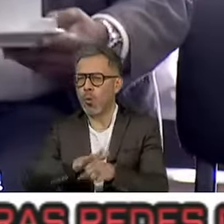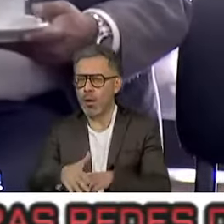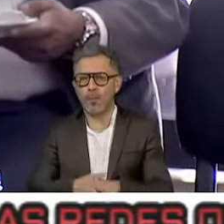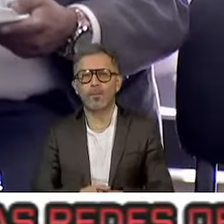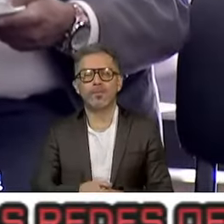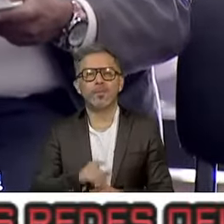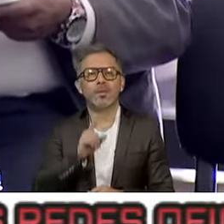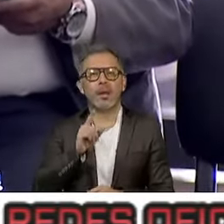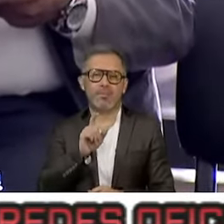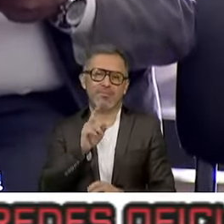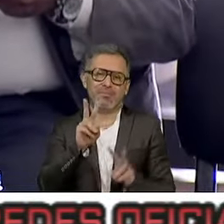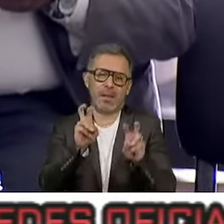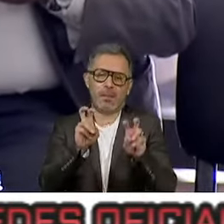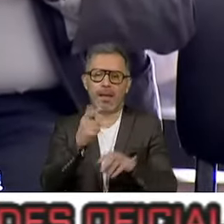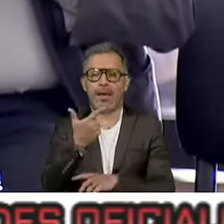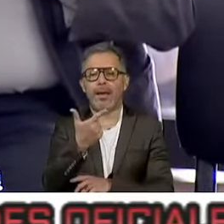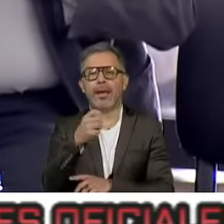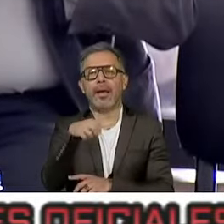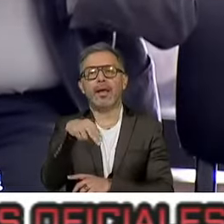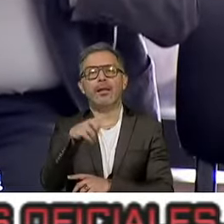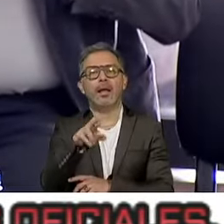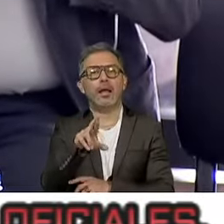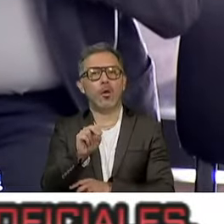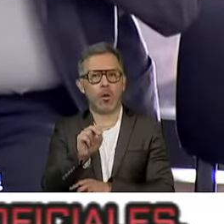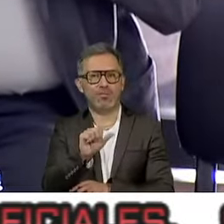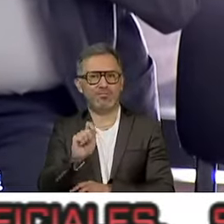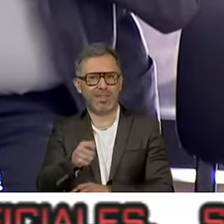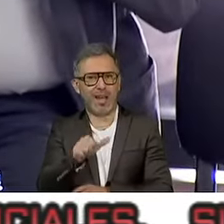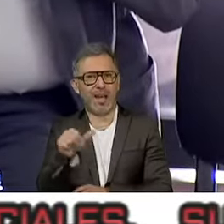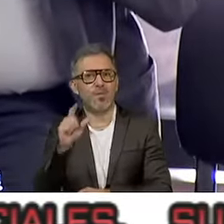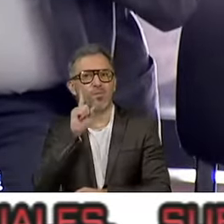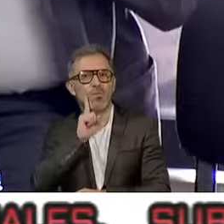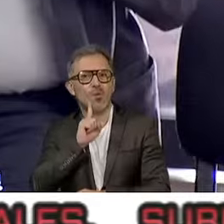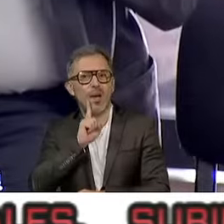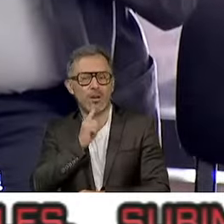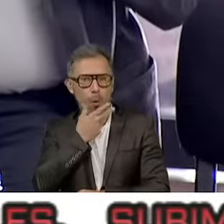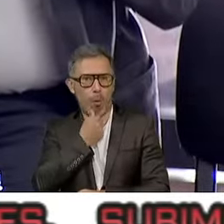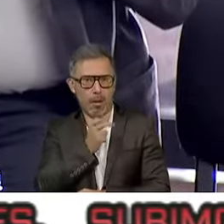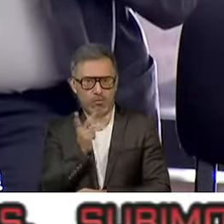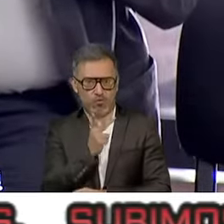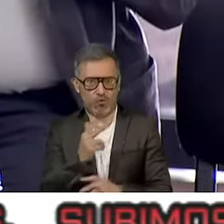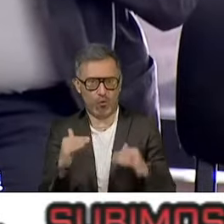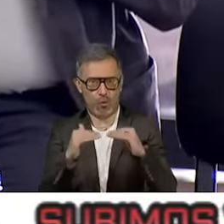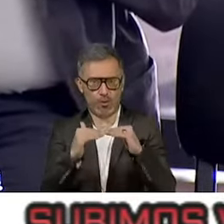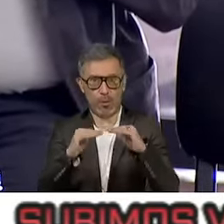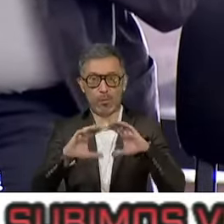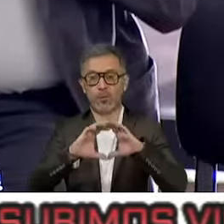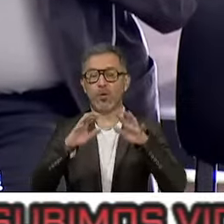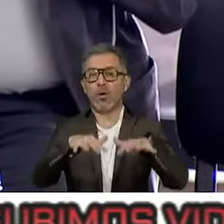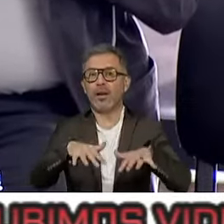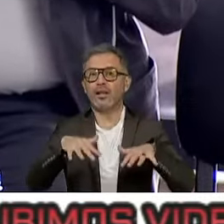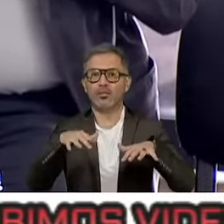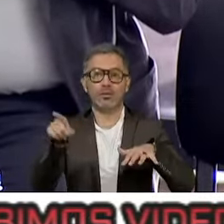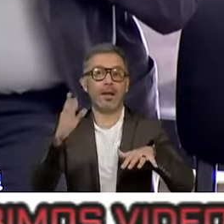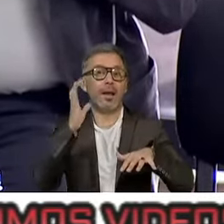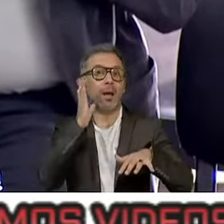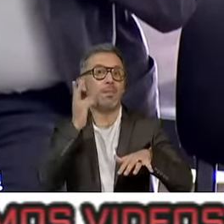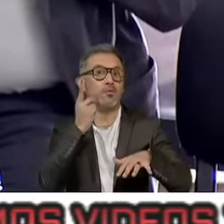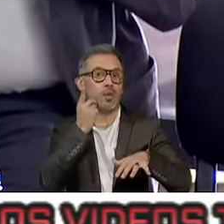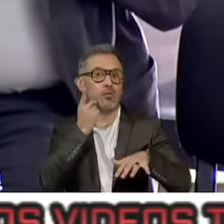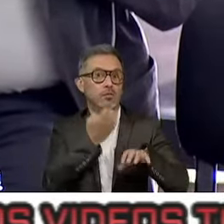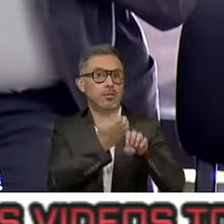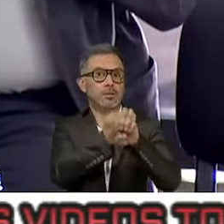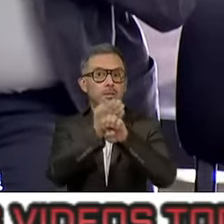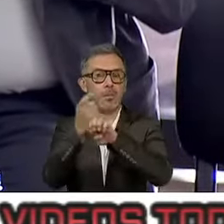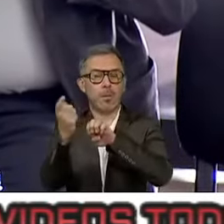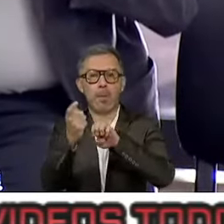venido evolucionando en la integración de los congresos, de la Cámara de Diputados, el tema que ya es algo,